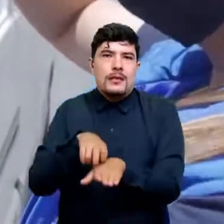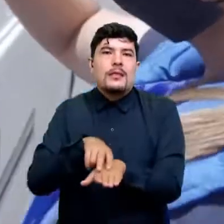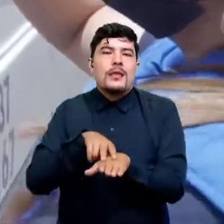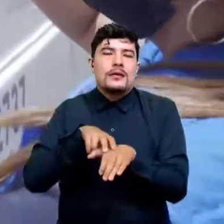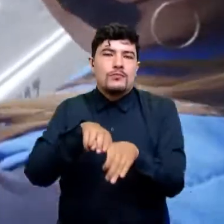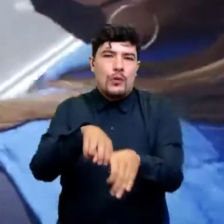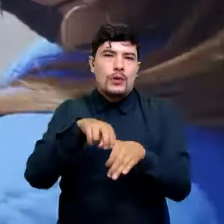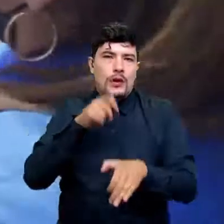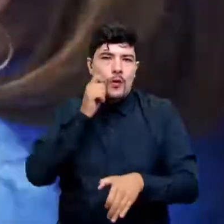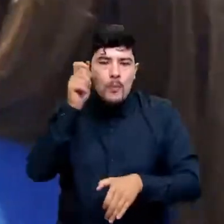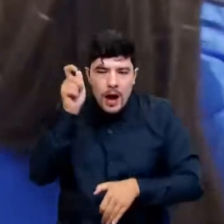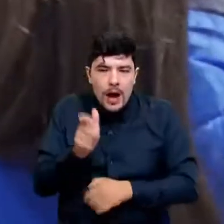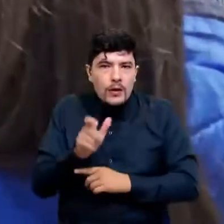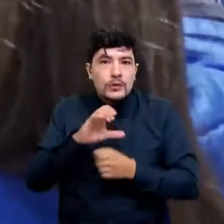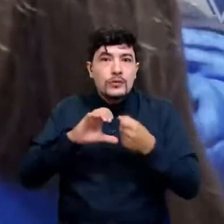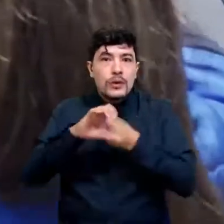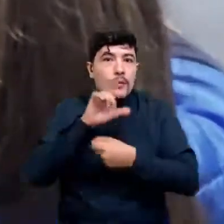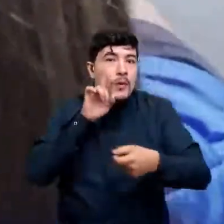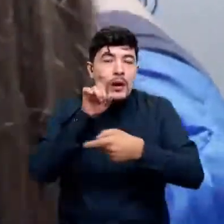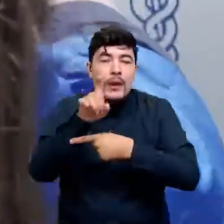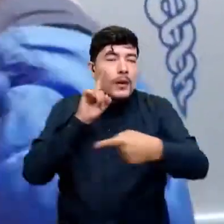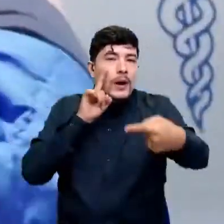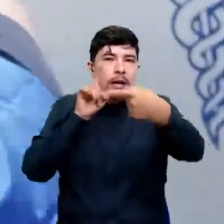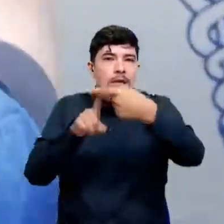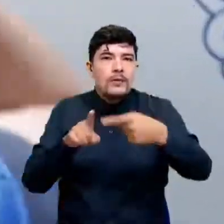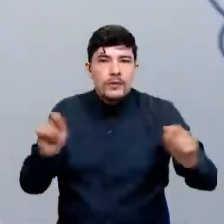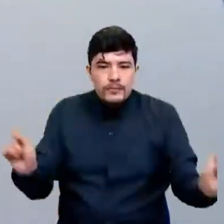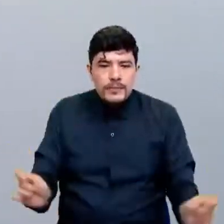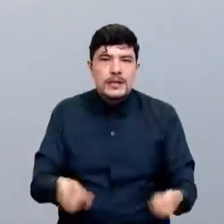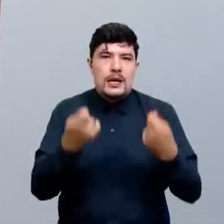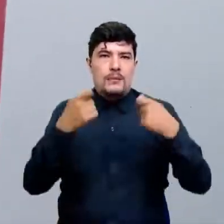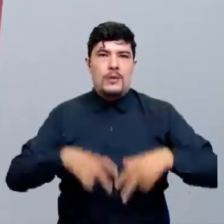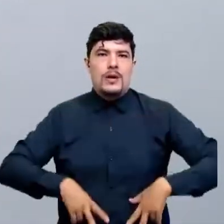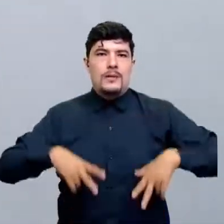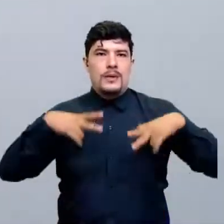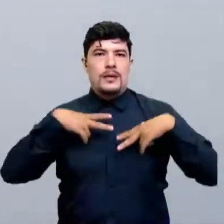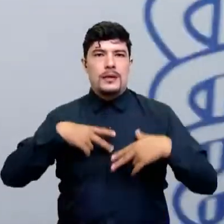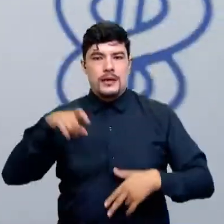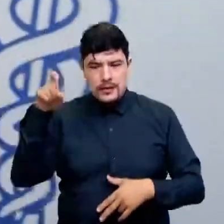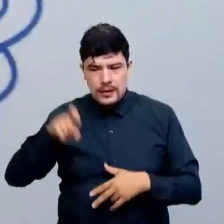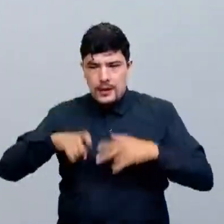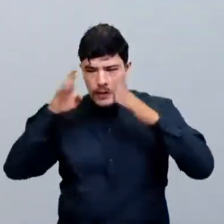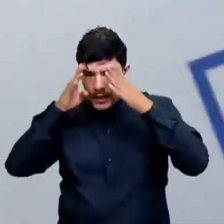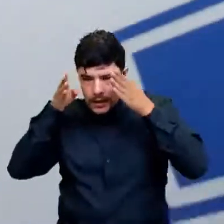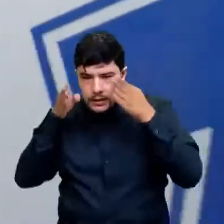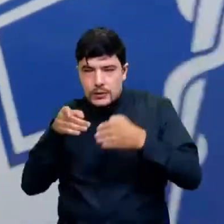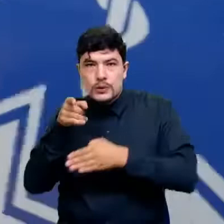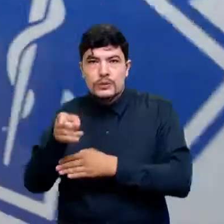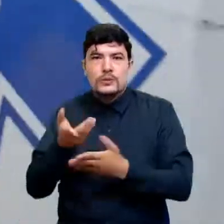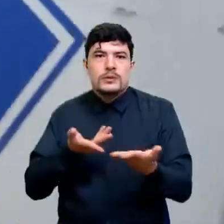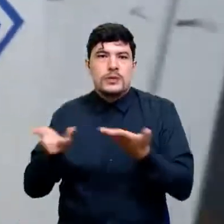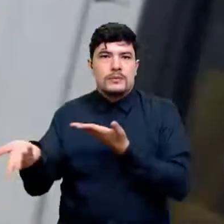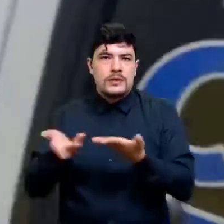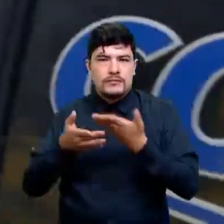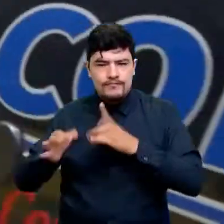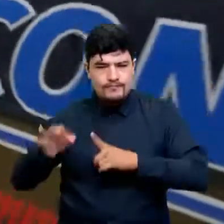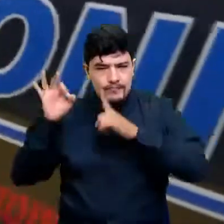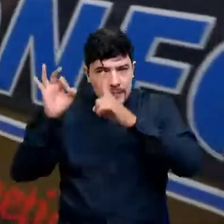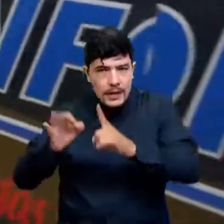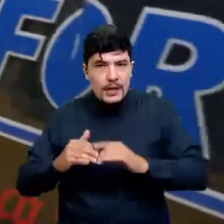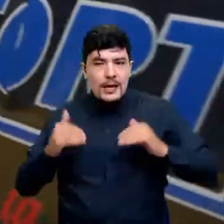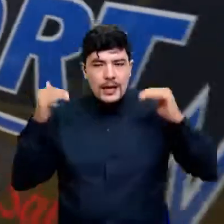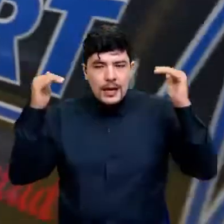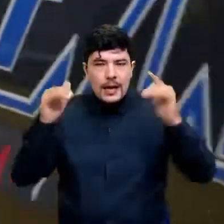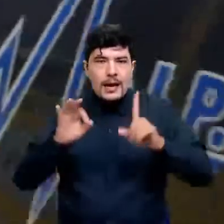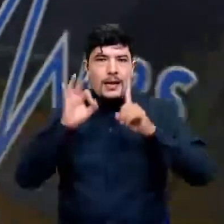en Bucaramanga se trata de salvar vidas y tenemos que seguir garantizando que este servicio se preste en óptimas condiciones